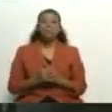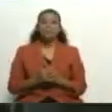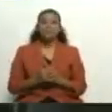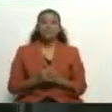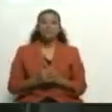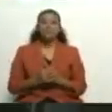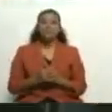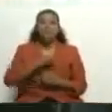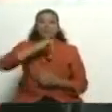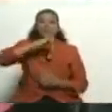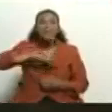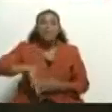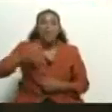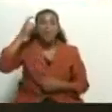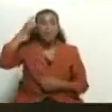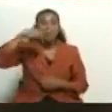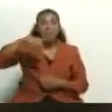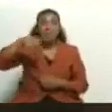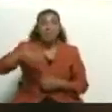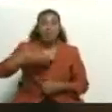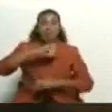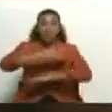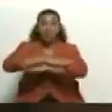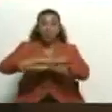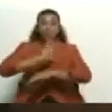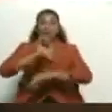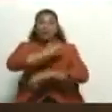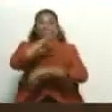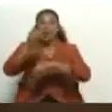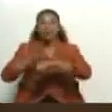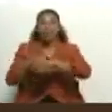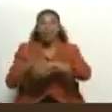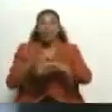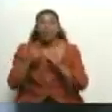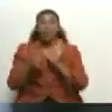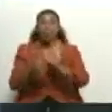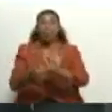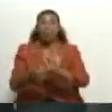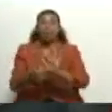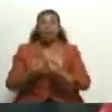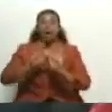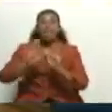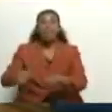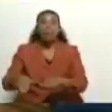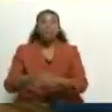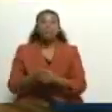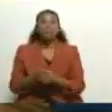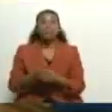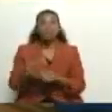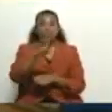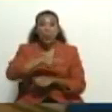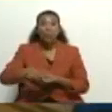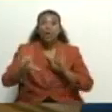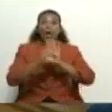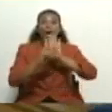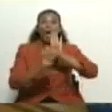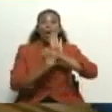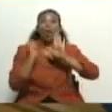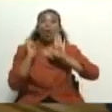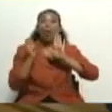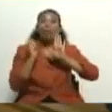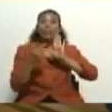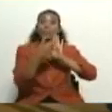Este acto histórico que se ha dado el día de hoy en el Parlamento venezolano está respaldado en nuestra Carta